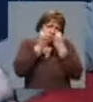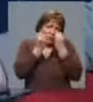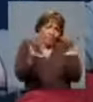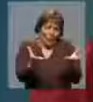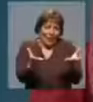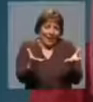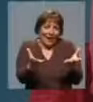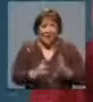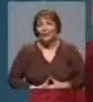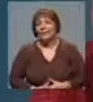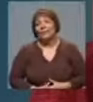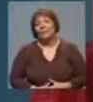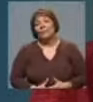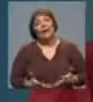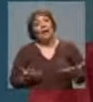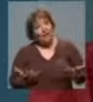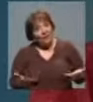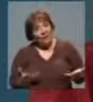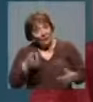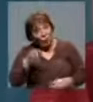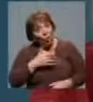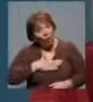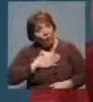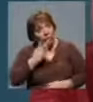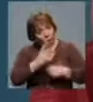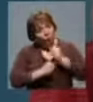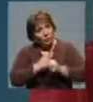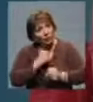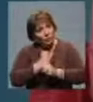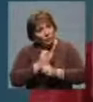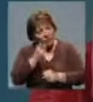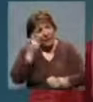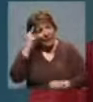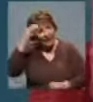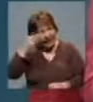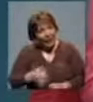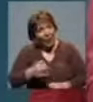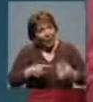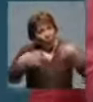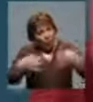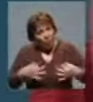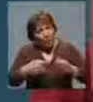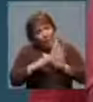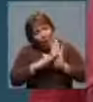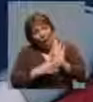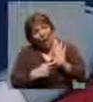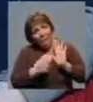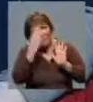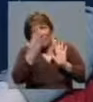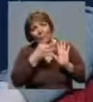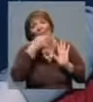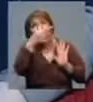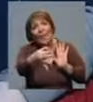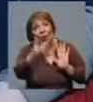O sea que está conforme con estos dos años de gestión Usted cree que se está cumpliendo con lo que el frente amplio